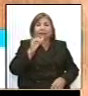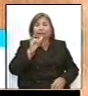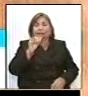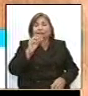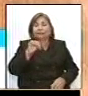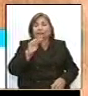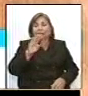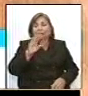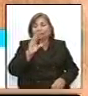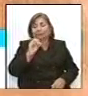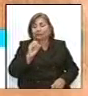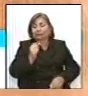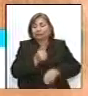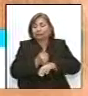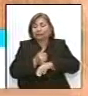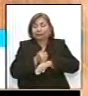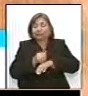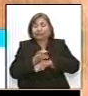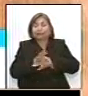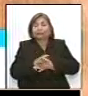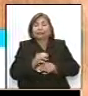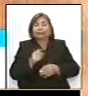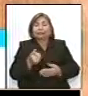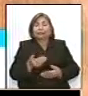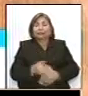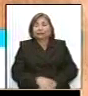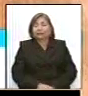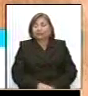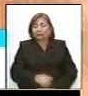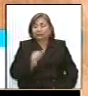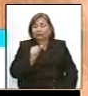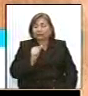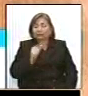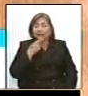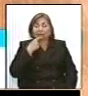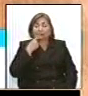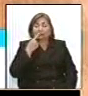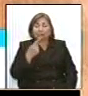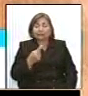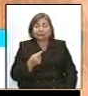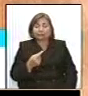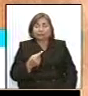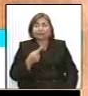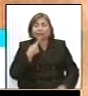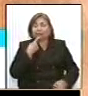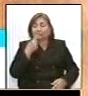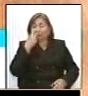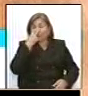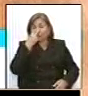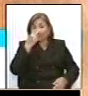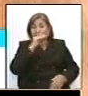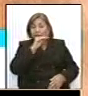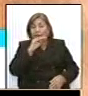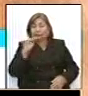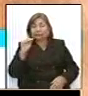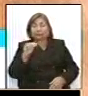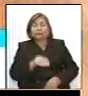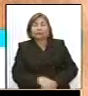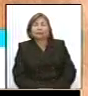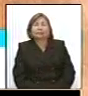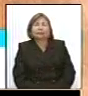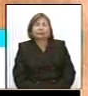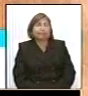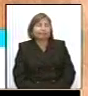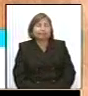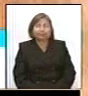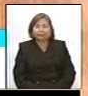Quesada, que era el asesor del congresista Salaverry, y incluso ahí lo pueden ver subrayado en el, en,